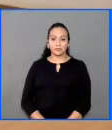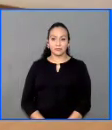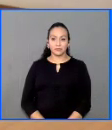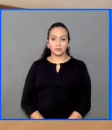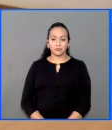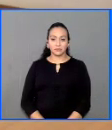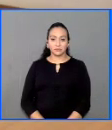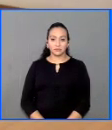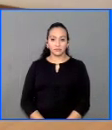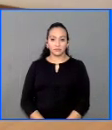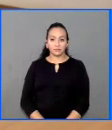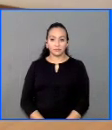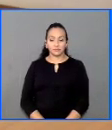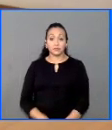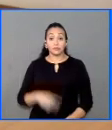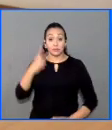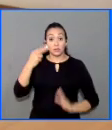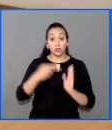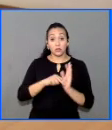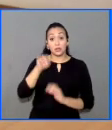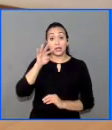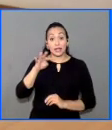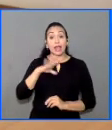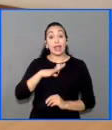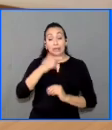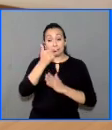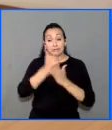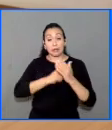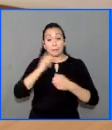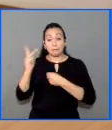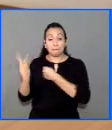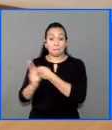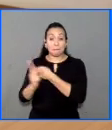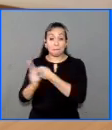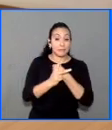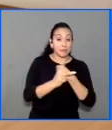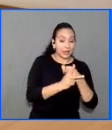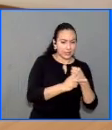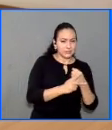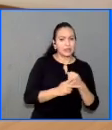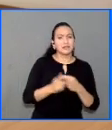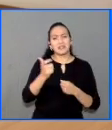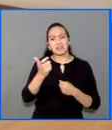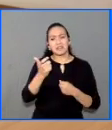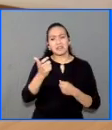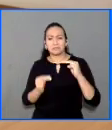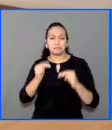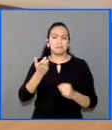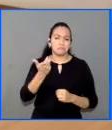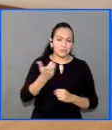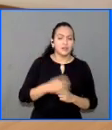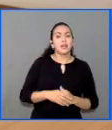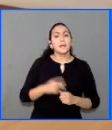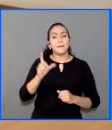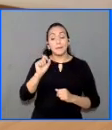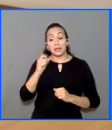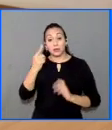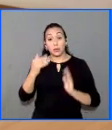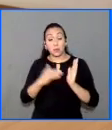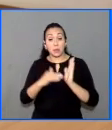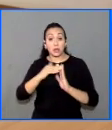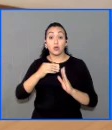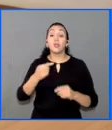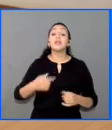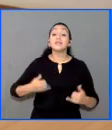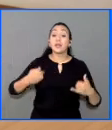Y en 2019 se registraron en países de ingreso medio bajo 21 millones de embarazos en adolescentes, de los